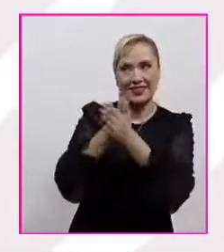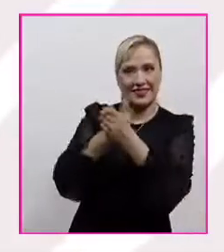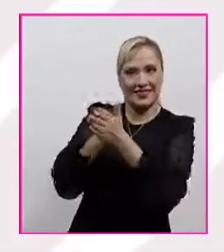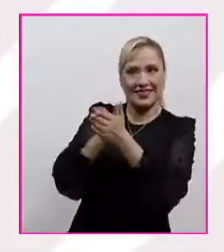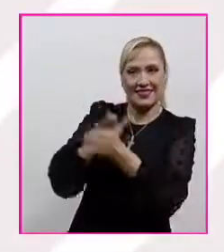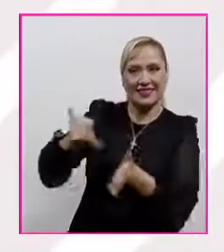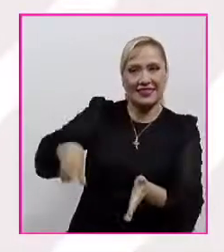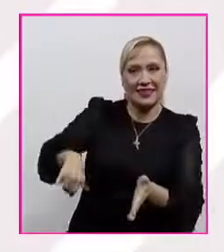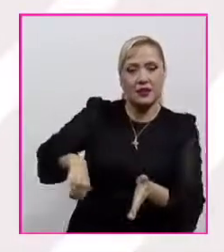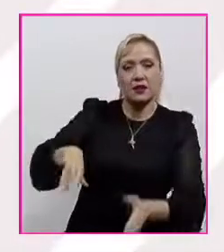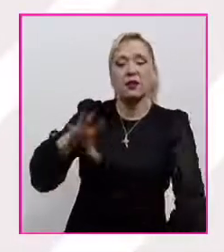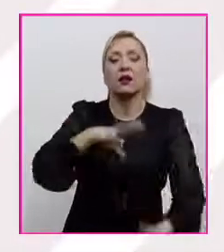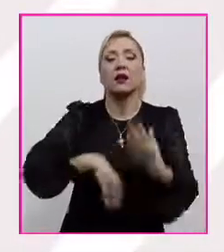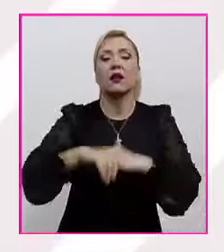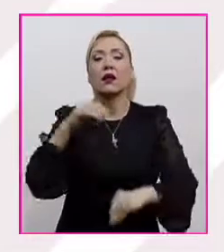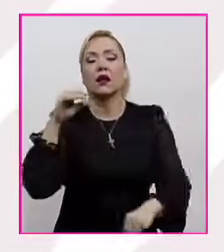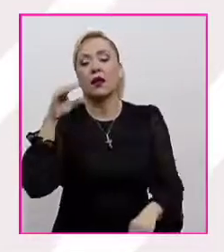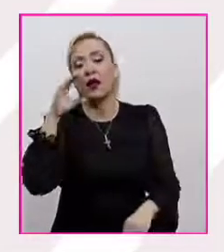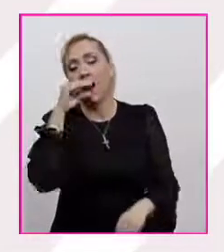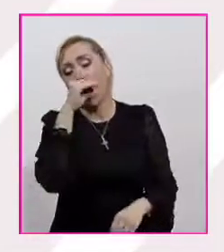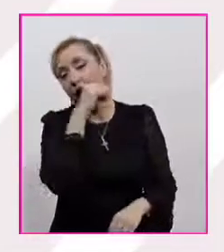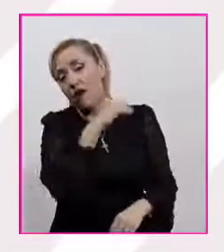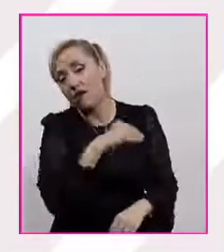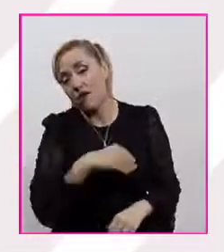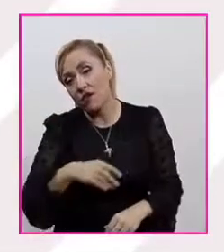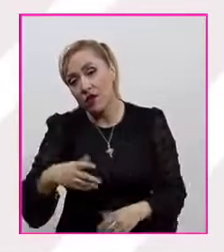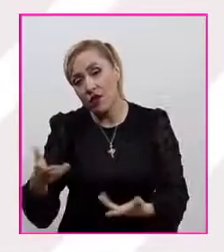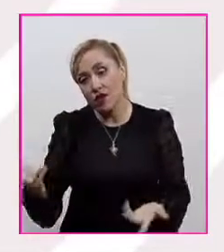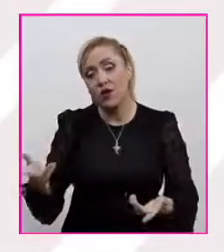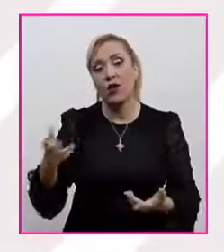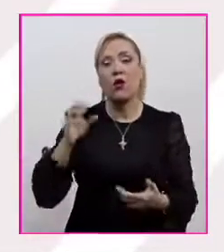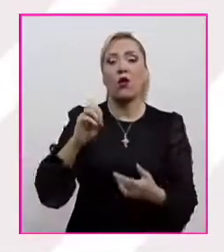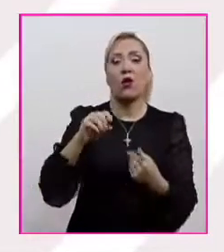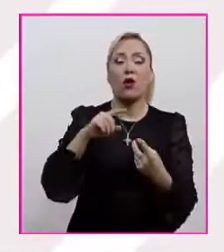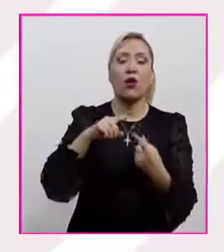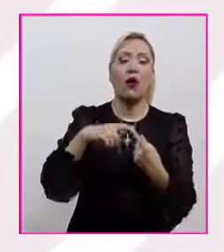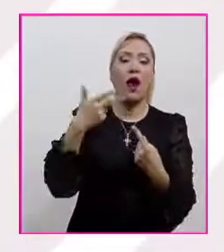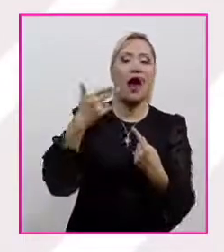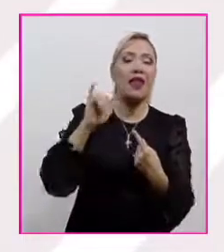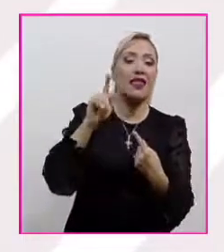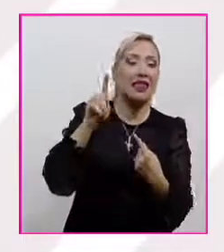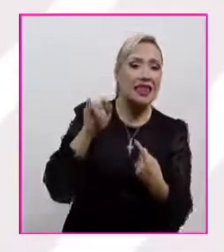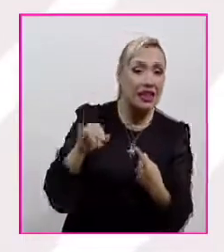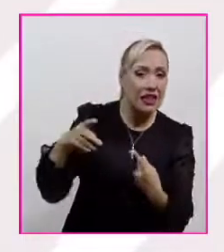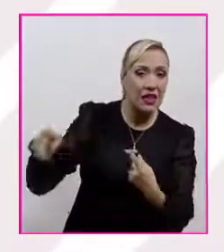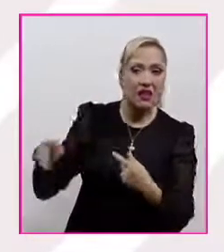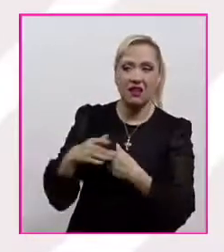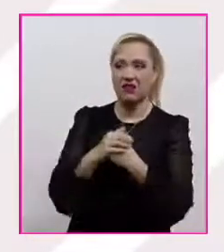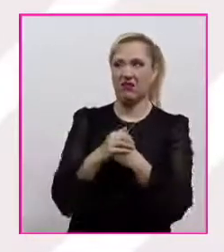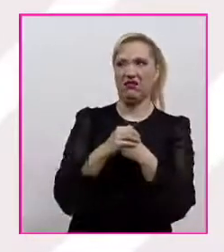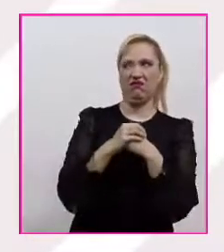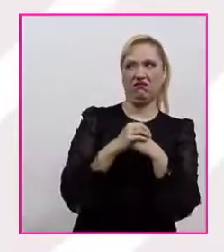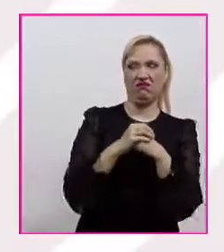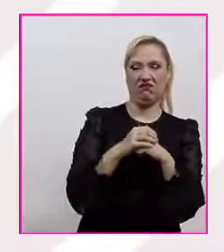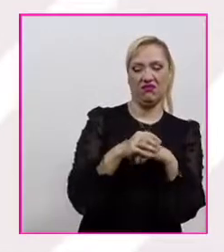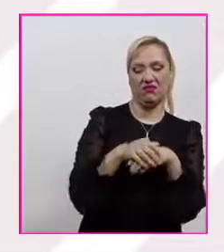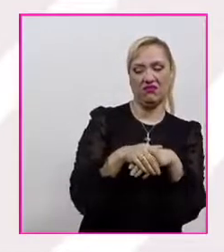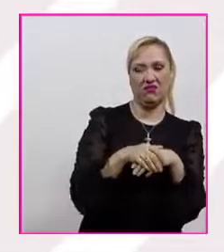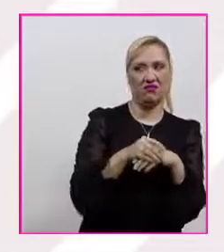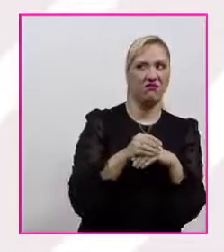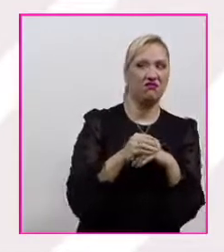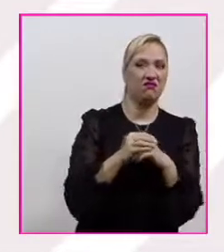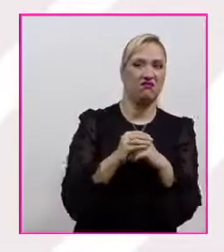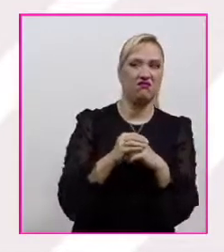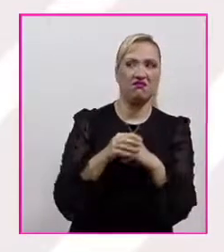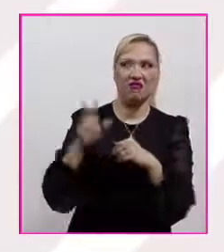personas afrodescendientes o que ahora últimamente hemos tenido de origen haitiano y demás, luego se tiende a tener esta preconcepción